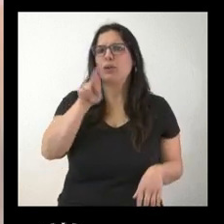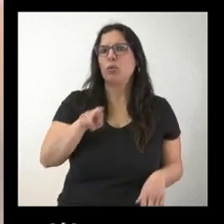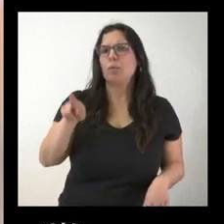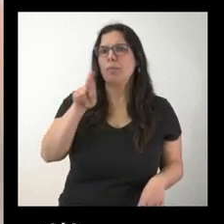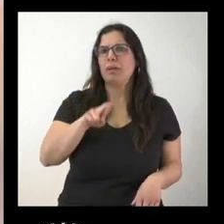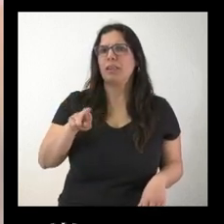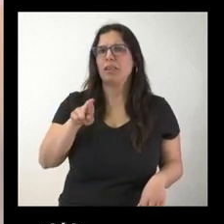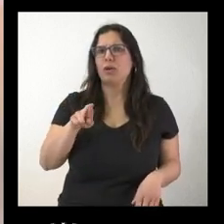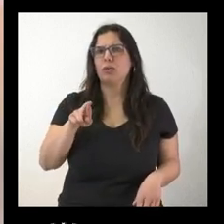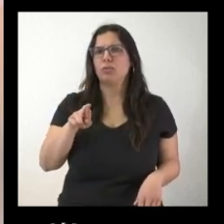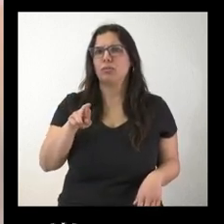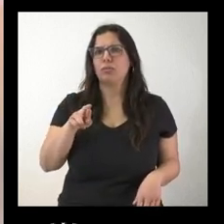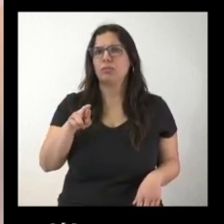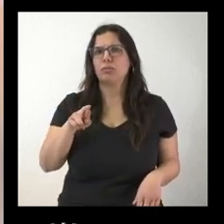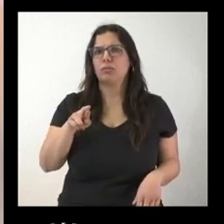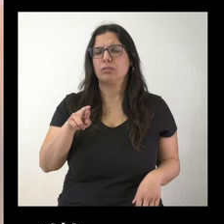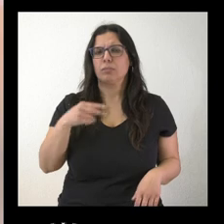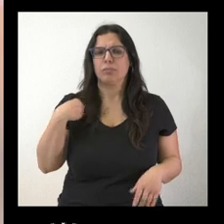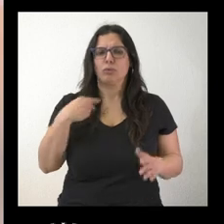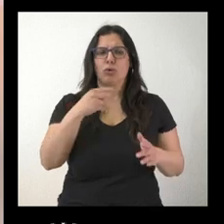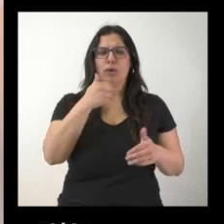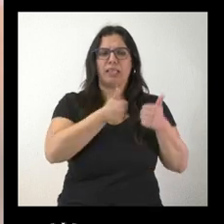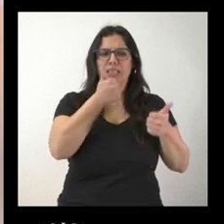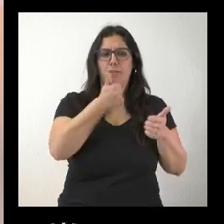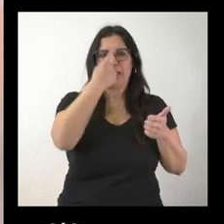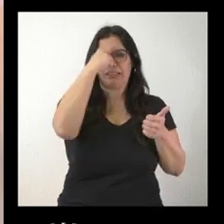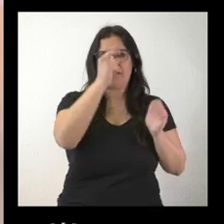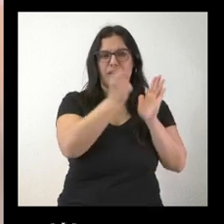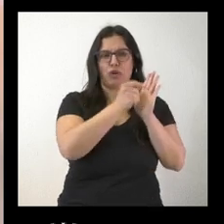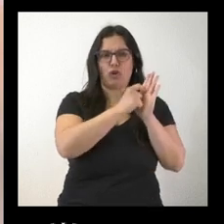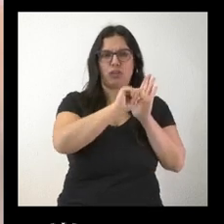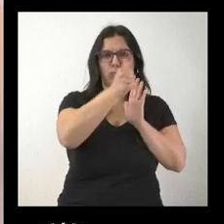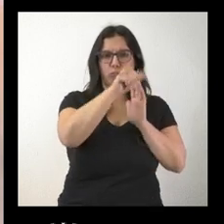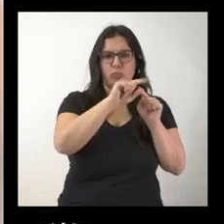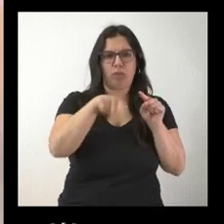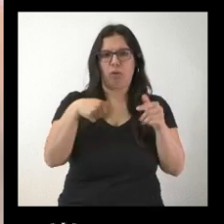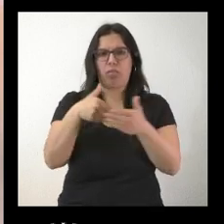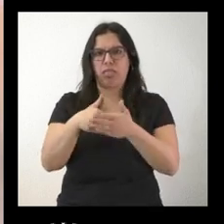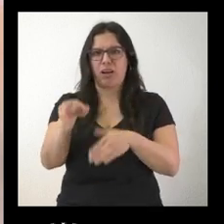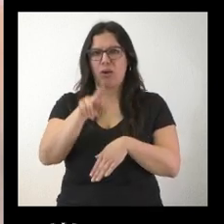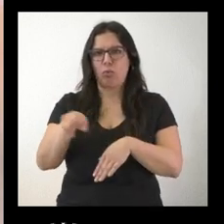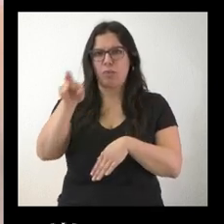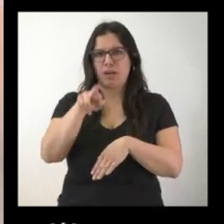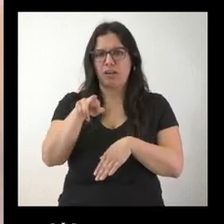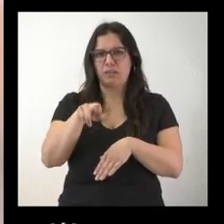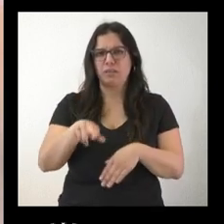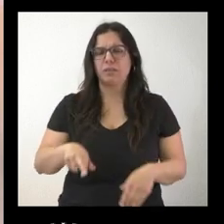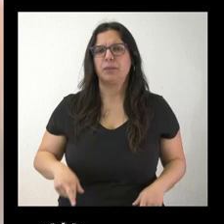pasado unos días entre Unas fechas y otras saber si se está bajando alguna solución